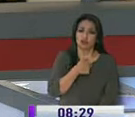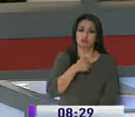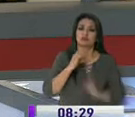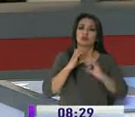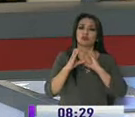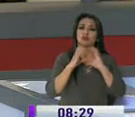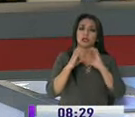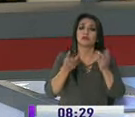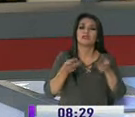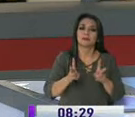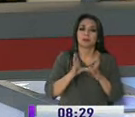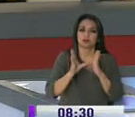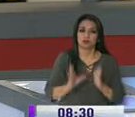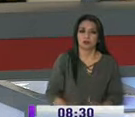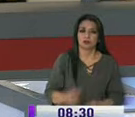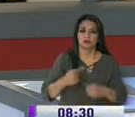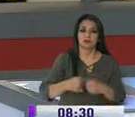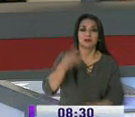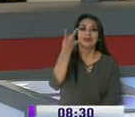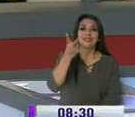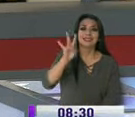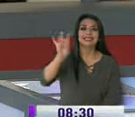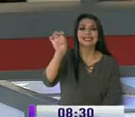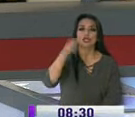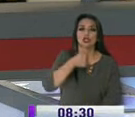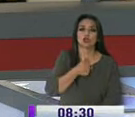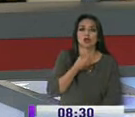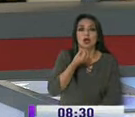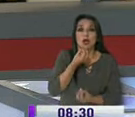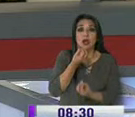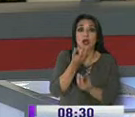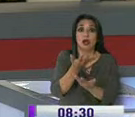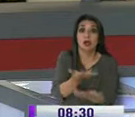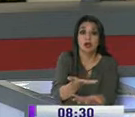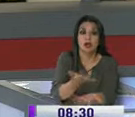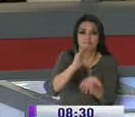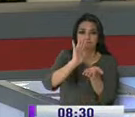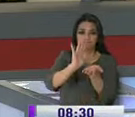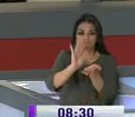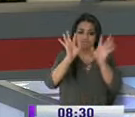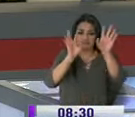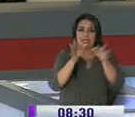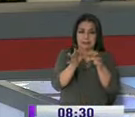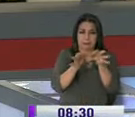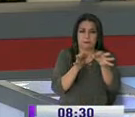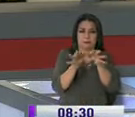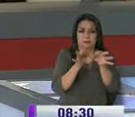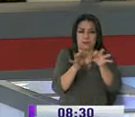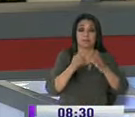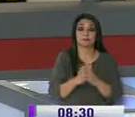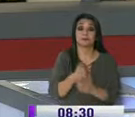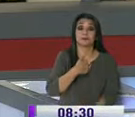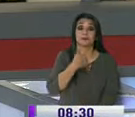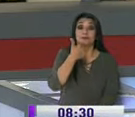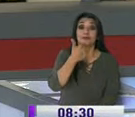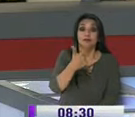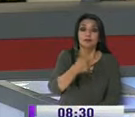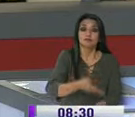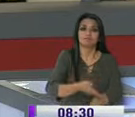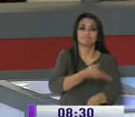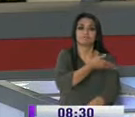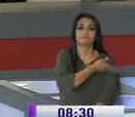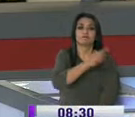Aquí en eso. La avenida Maldonado pasa eso. Hay un montón de volquetas, de carros grandes que transitan a toda hora y